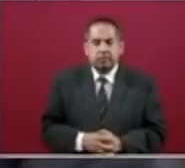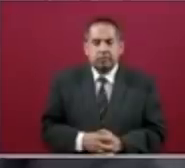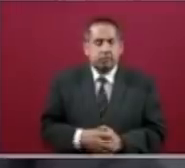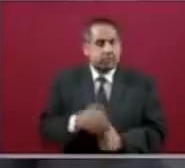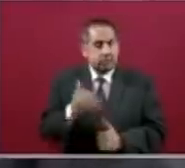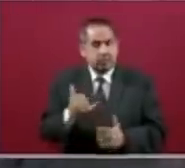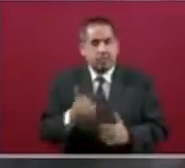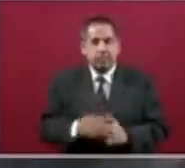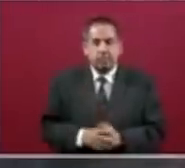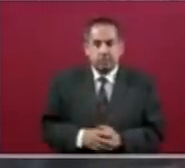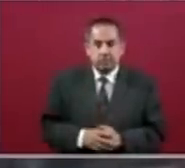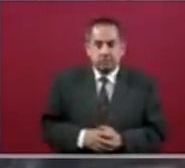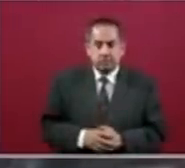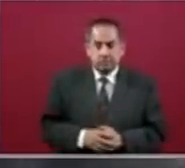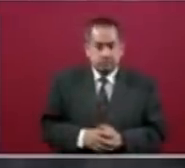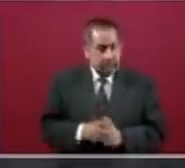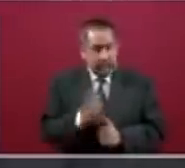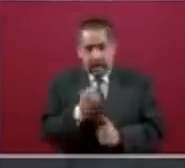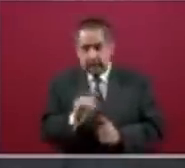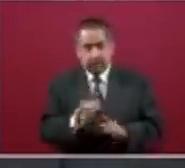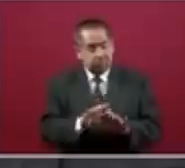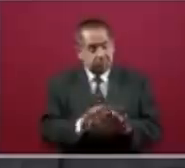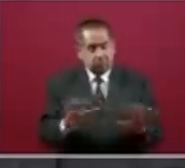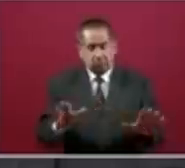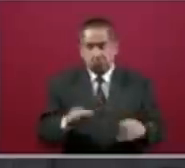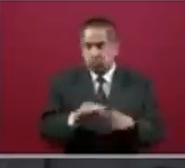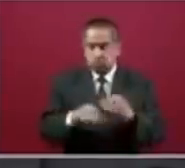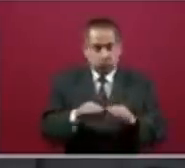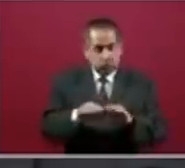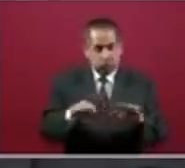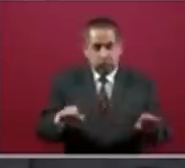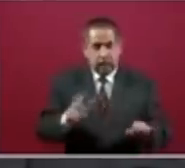Y así está todo.